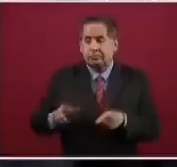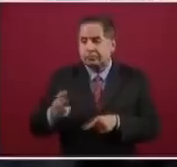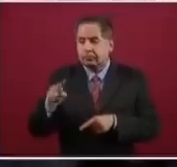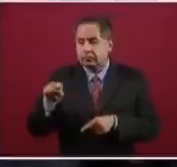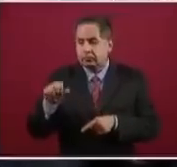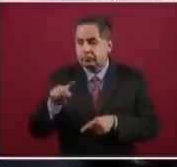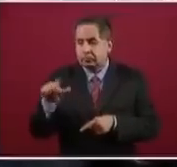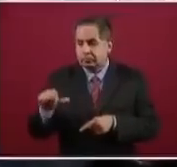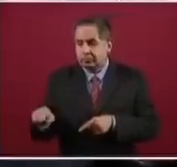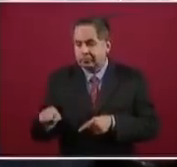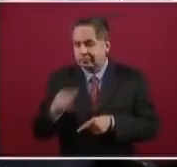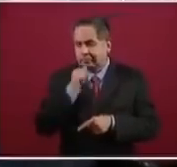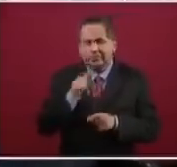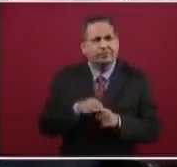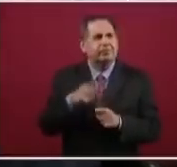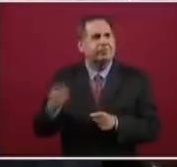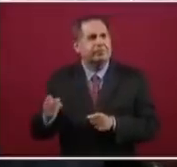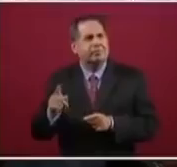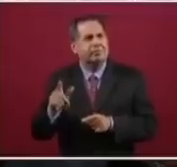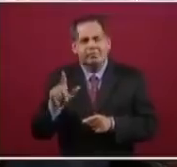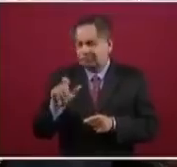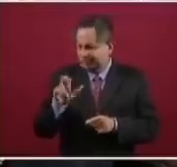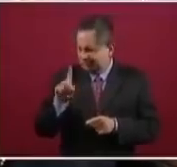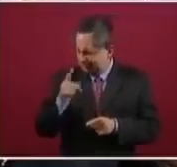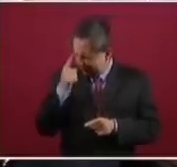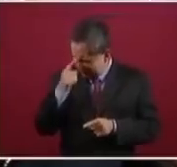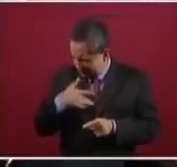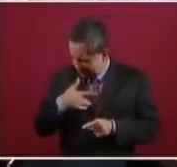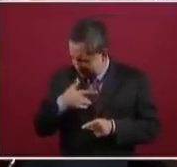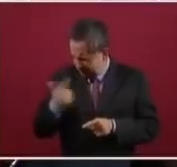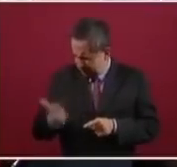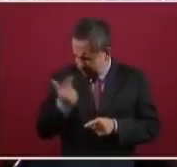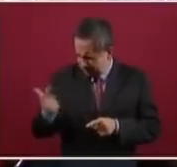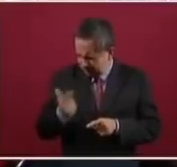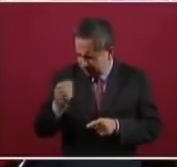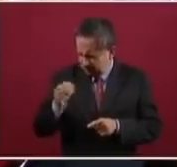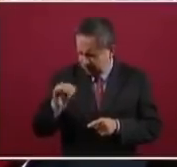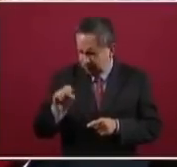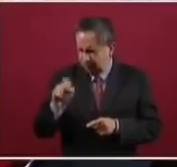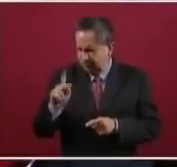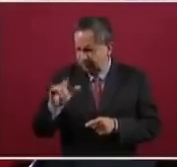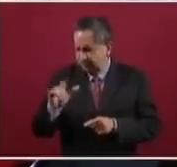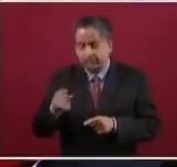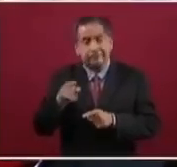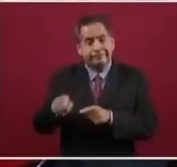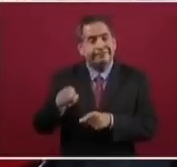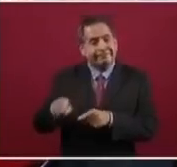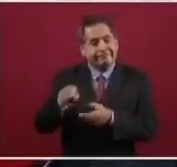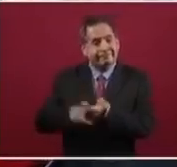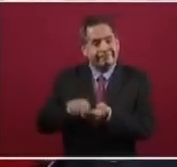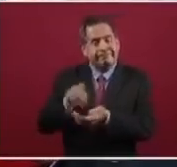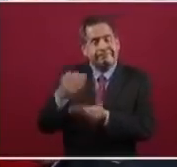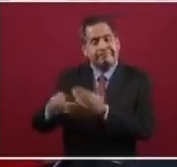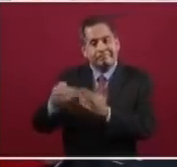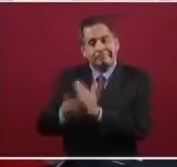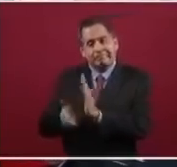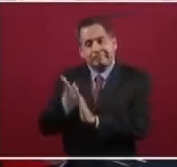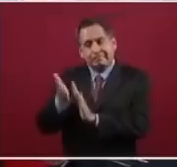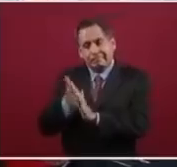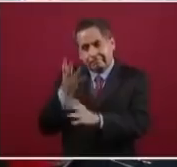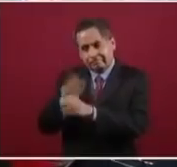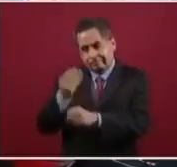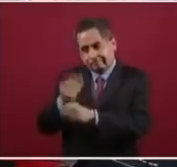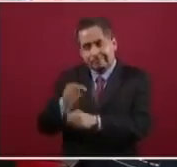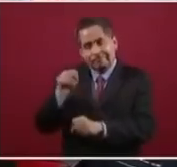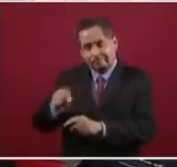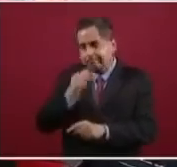recuerdo si es es lerdo me parece este juego más palacio lo que esa es la parte que se tiene que que construir